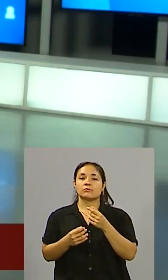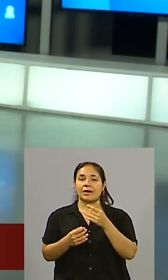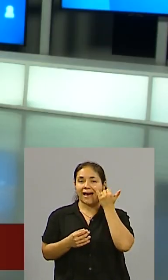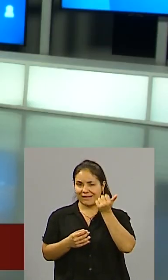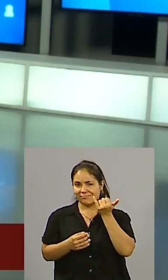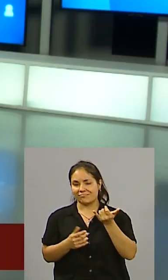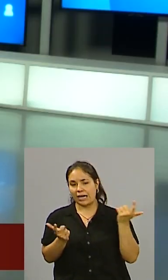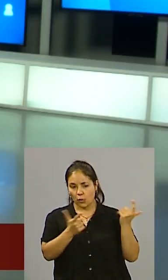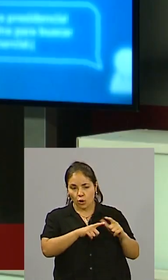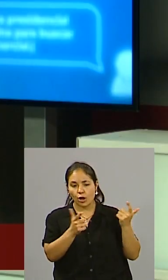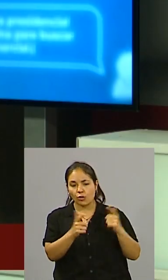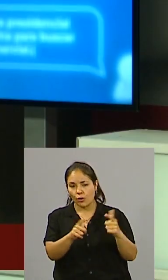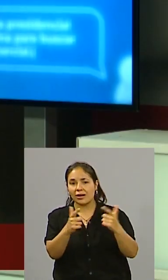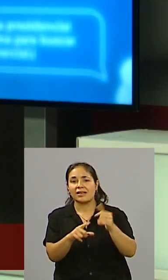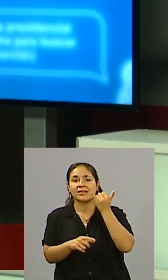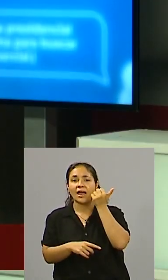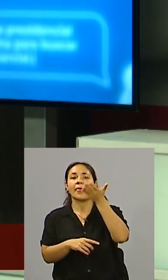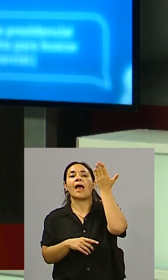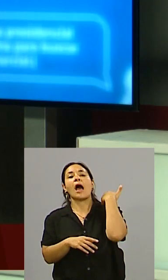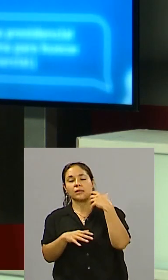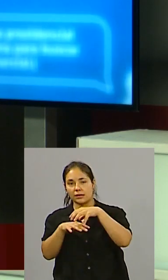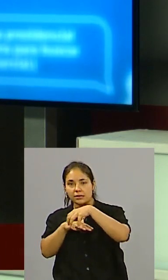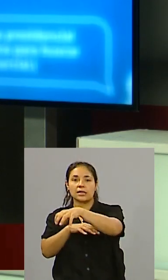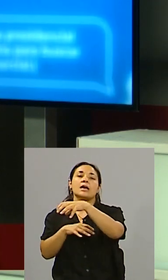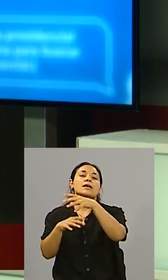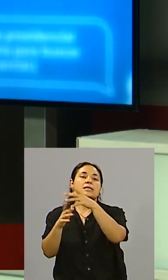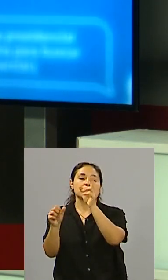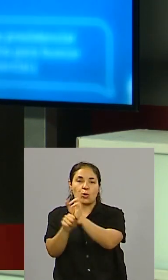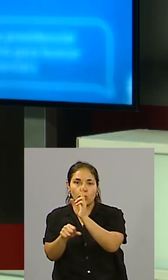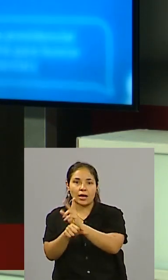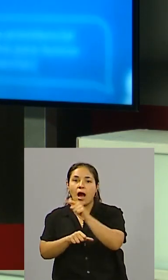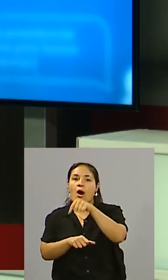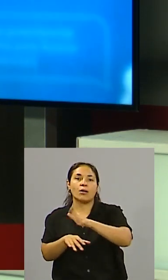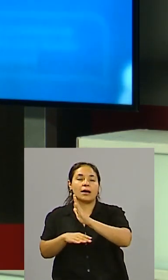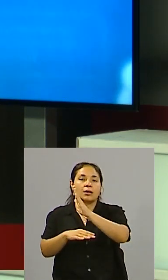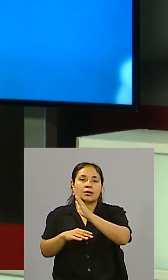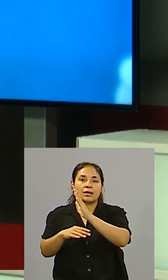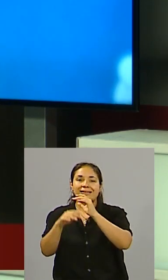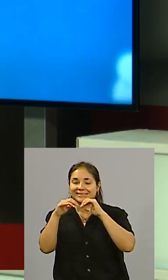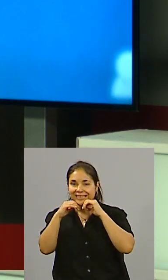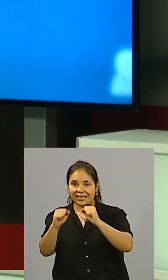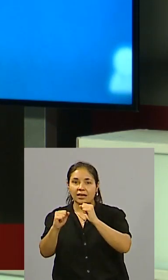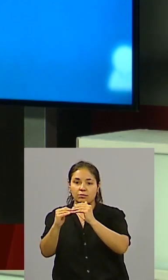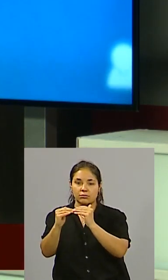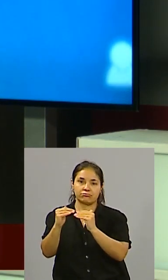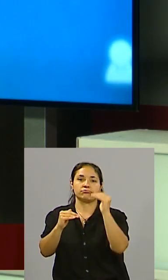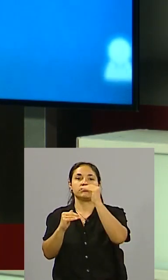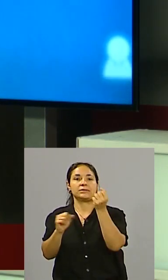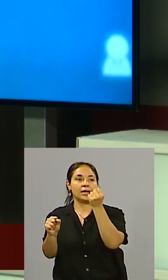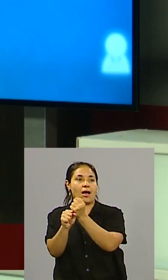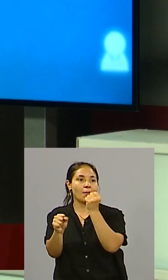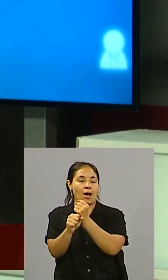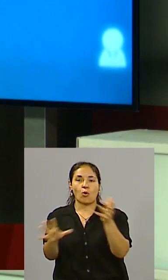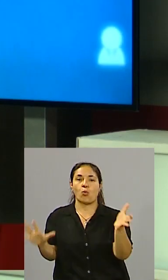había una cartera de seguridad que estaba abocada a eso, la justicia por otro lado, digo, ahora hay un trabajo en conjunto. Y